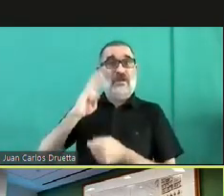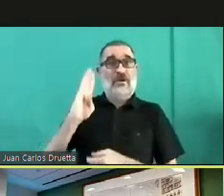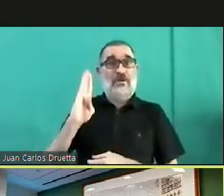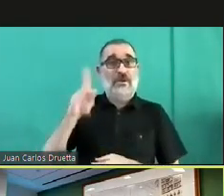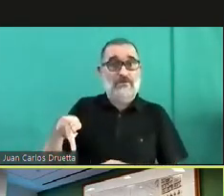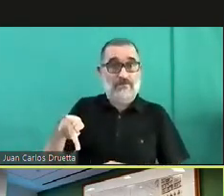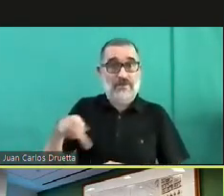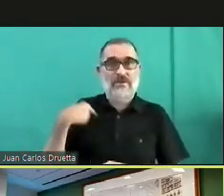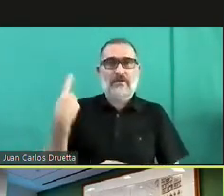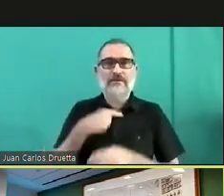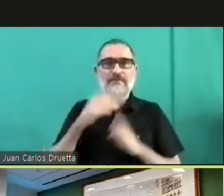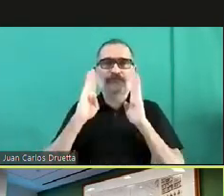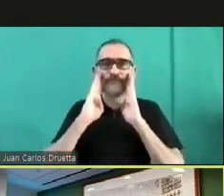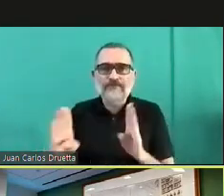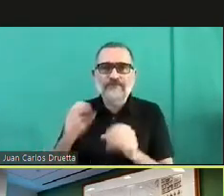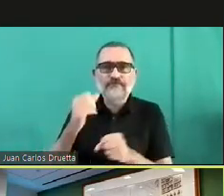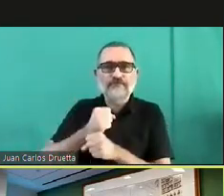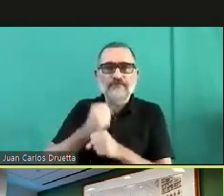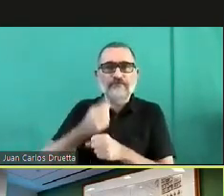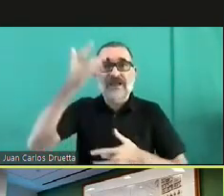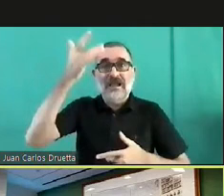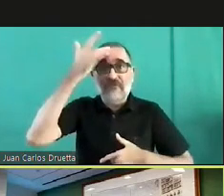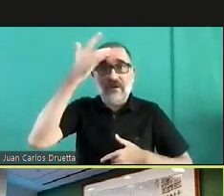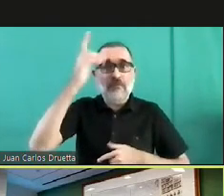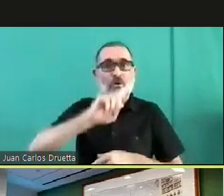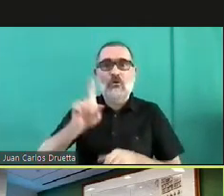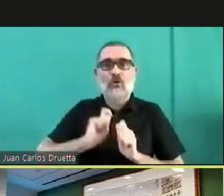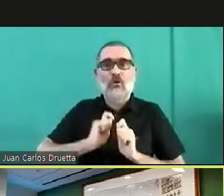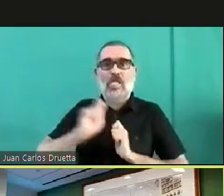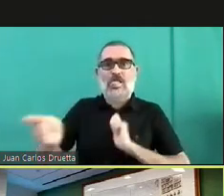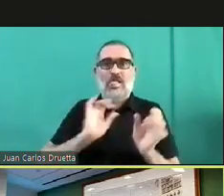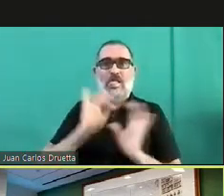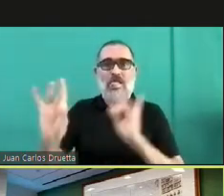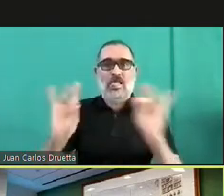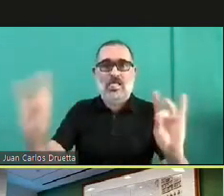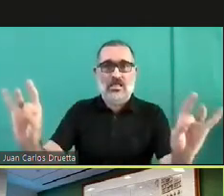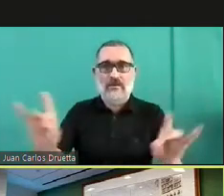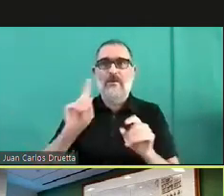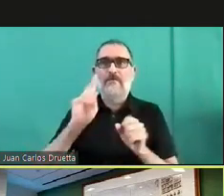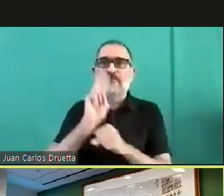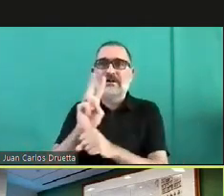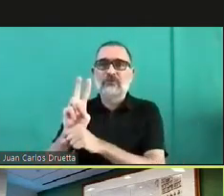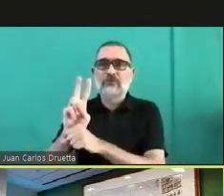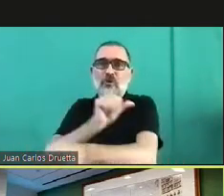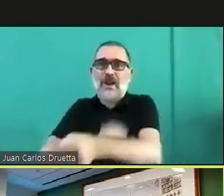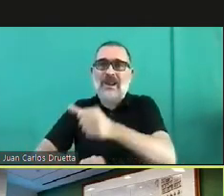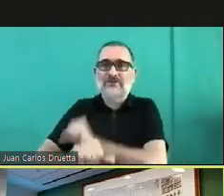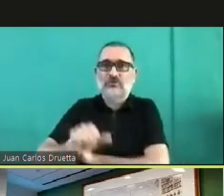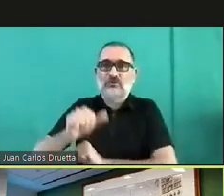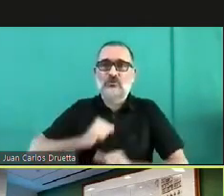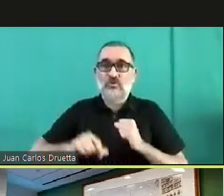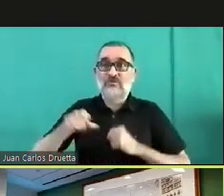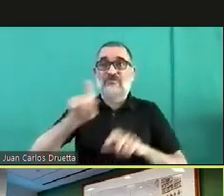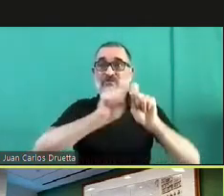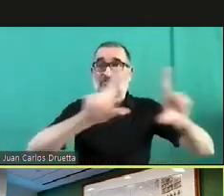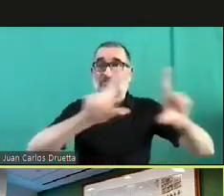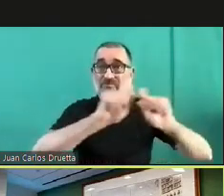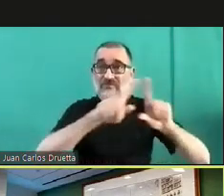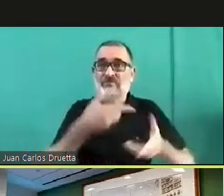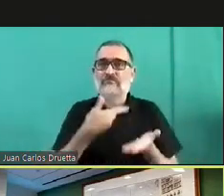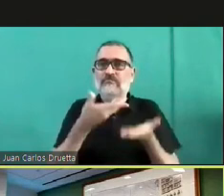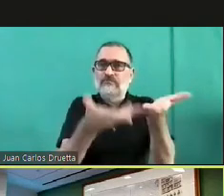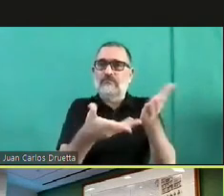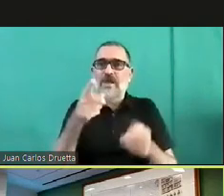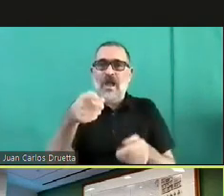oms va a publicar con insumos de lópez en todos los gobiernos una actualización acerca del